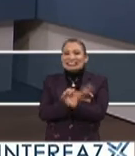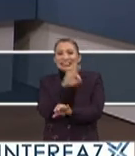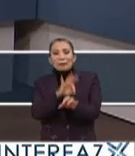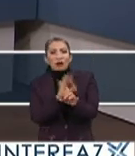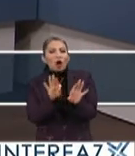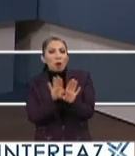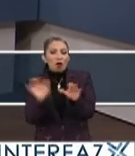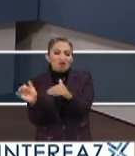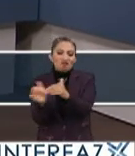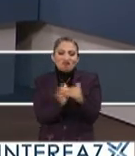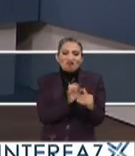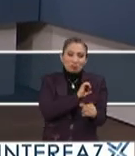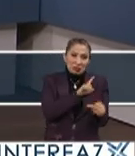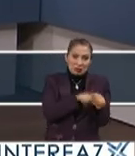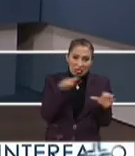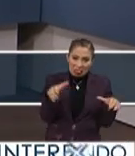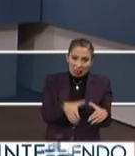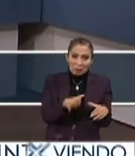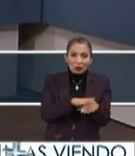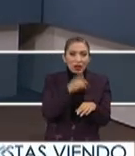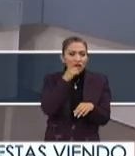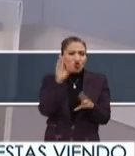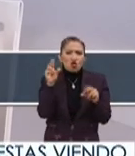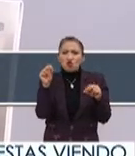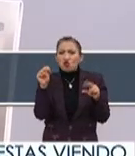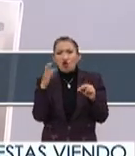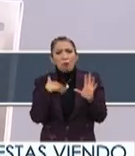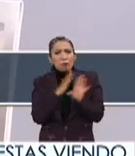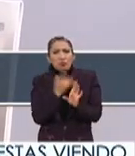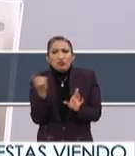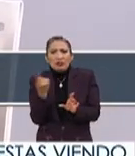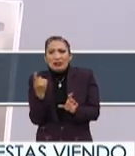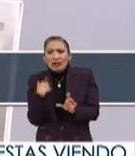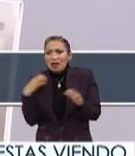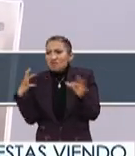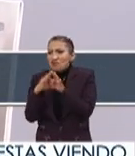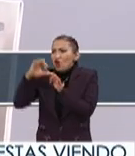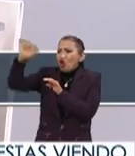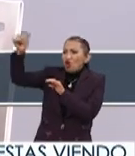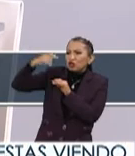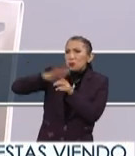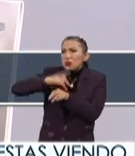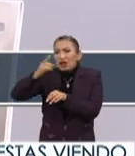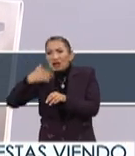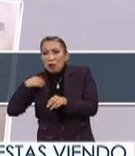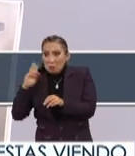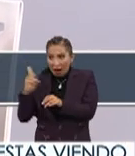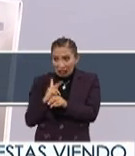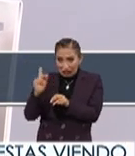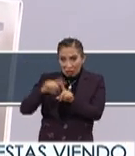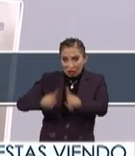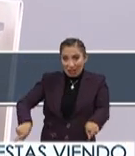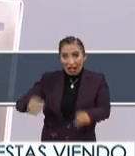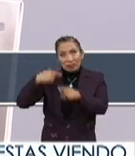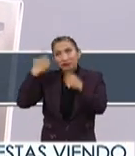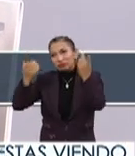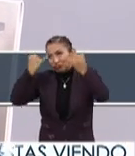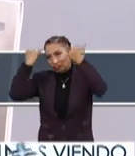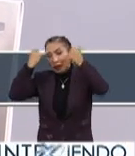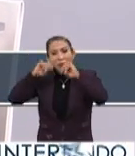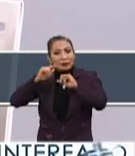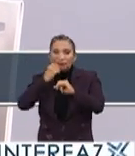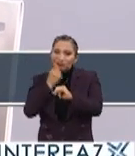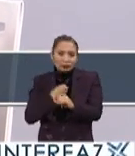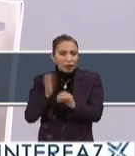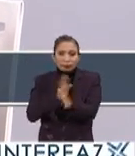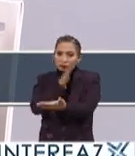es un poquito así medio especial, porque decían, no tenemos por qué juntarnos con otros, no se parecen a nosotros, en fin. Pero le entramos,